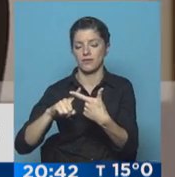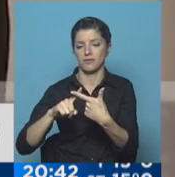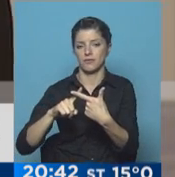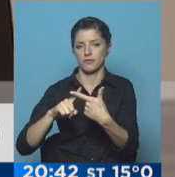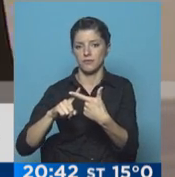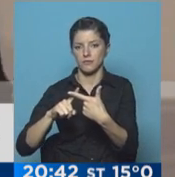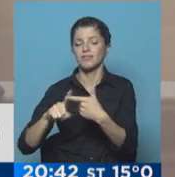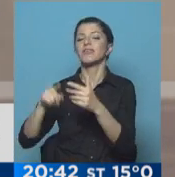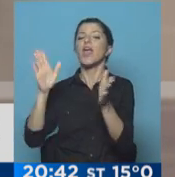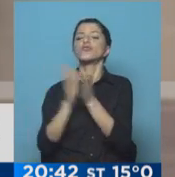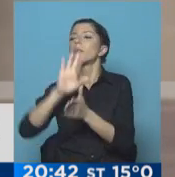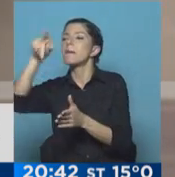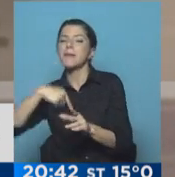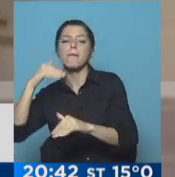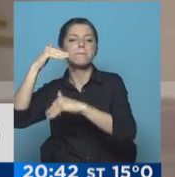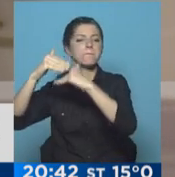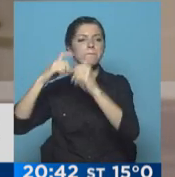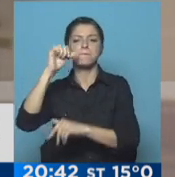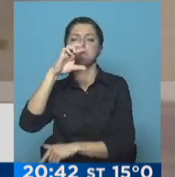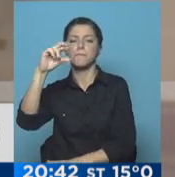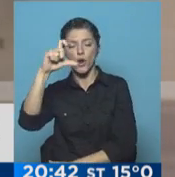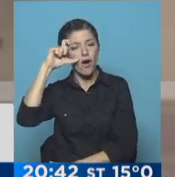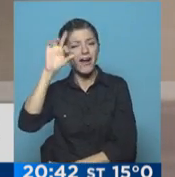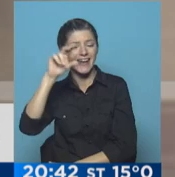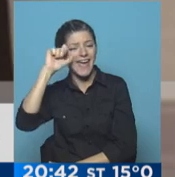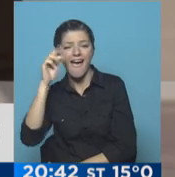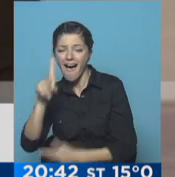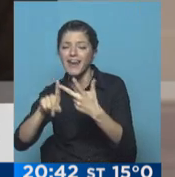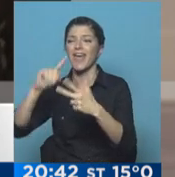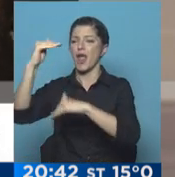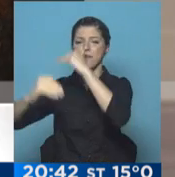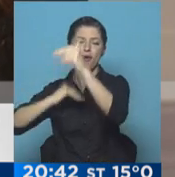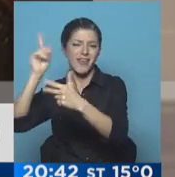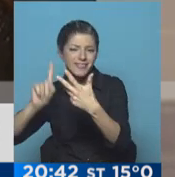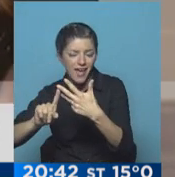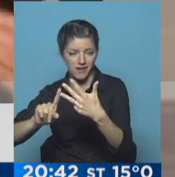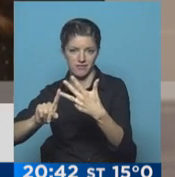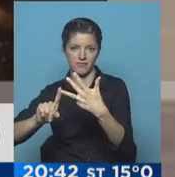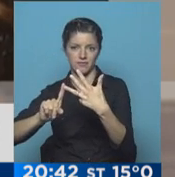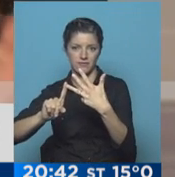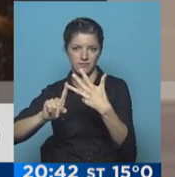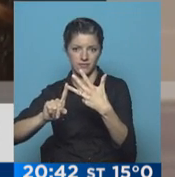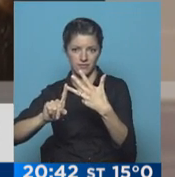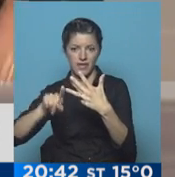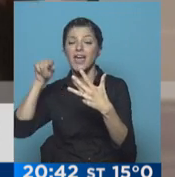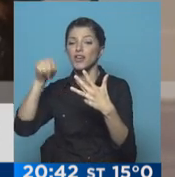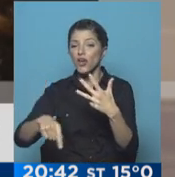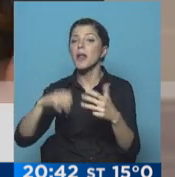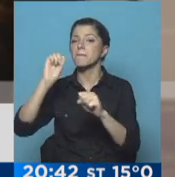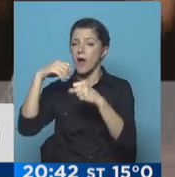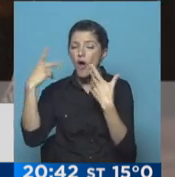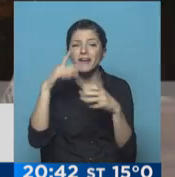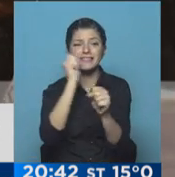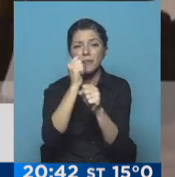Procrear a lo largo y a lo ancho del país, el Plan Progresar, que nos ha permitido exhibir hoy el mejor índice de